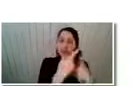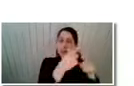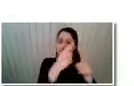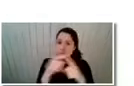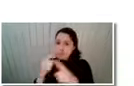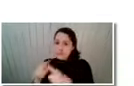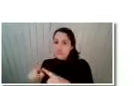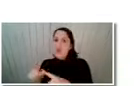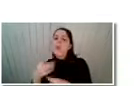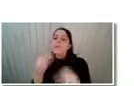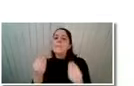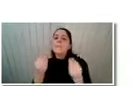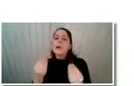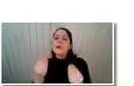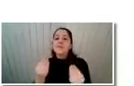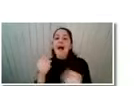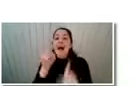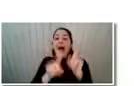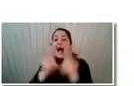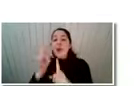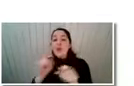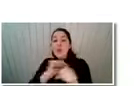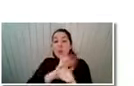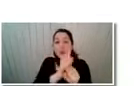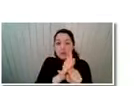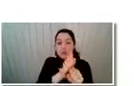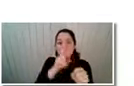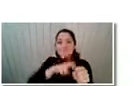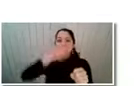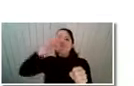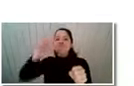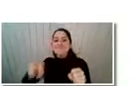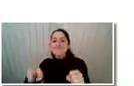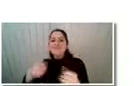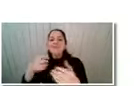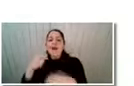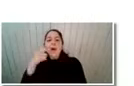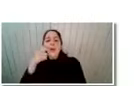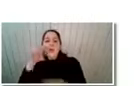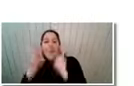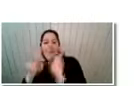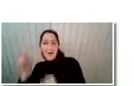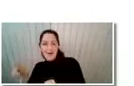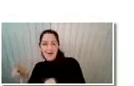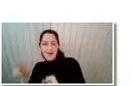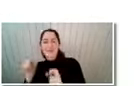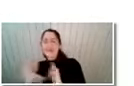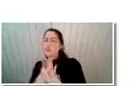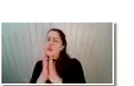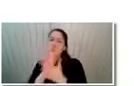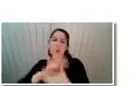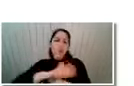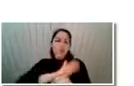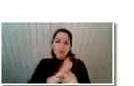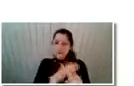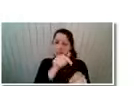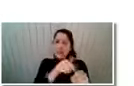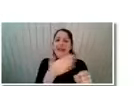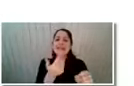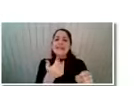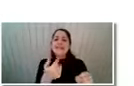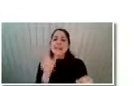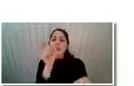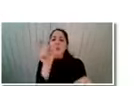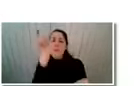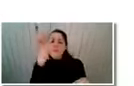saltado hacia la especie humana. Todos estos virus necesitan un huésped, un hospedero, para poder replicarse,